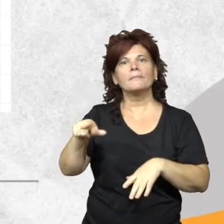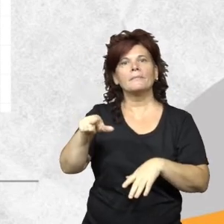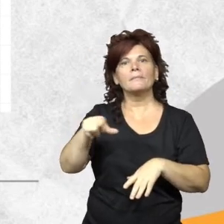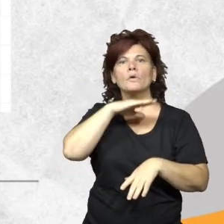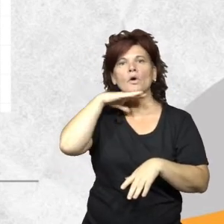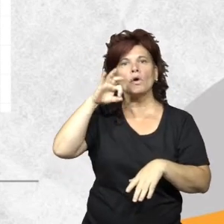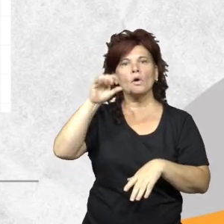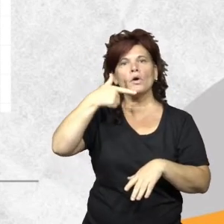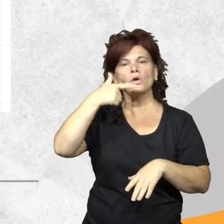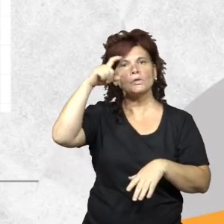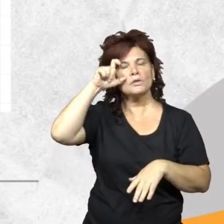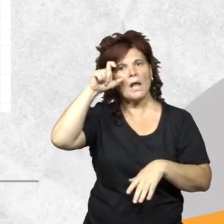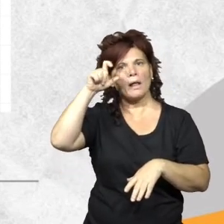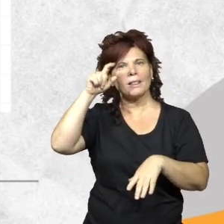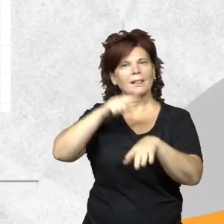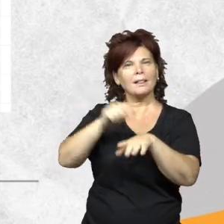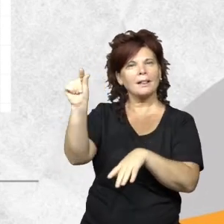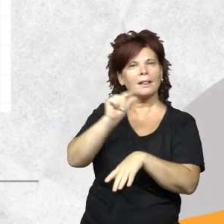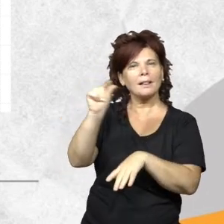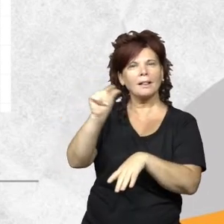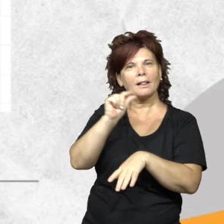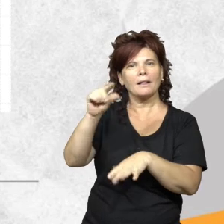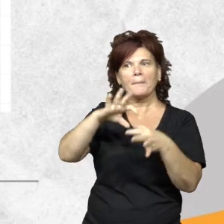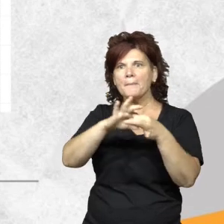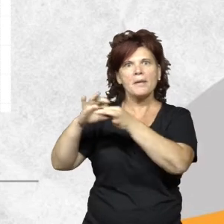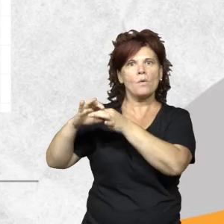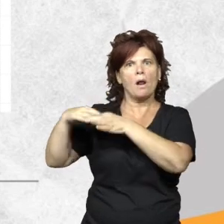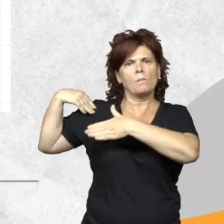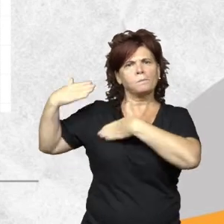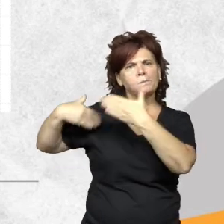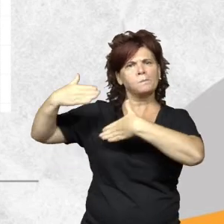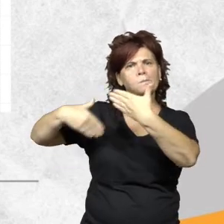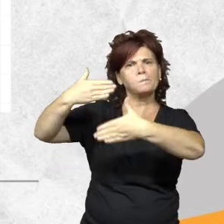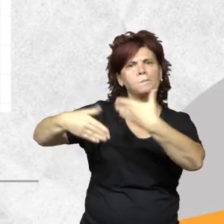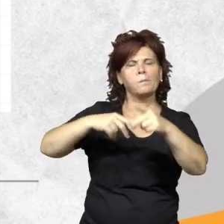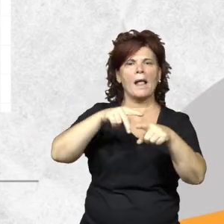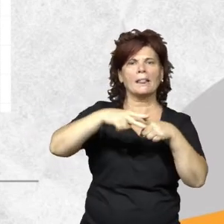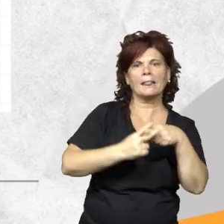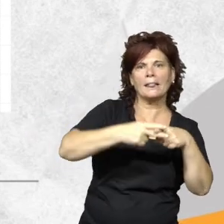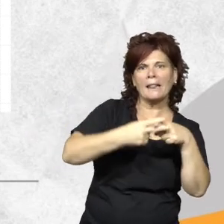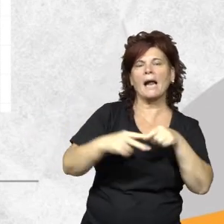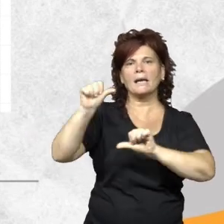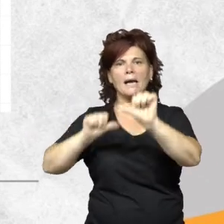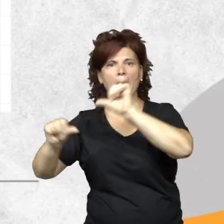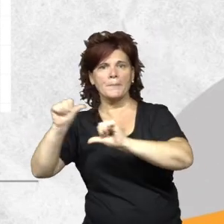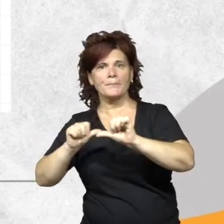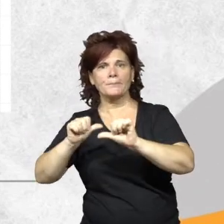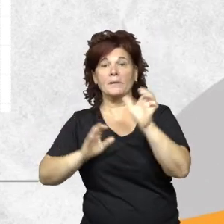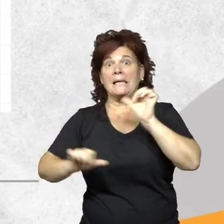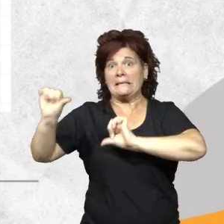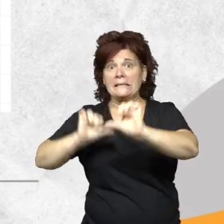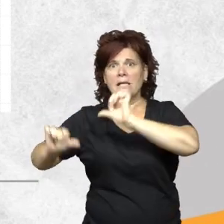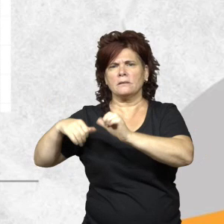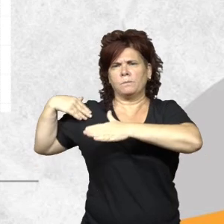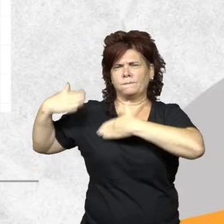Esteban Pardo. Provisionalidad a raíz de los constantes avances de la ciencia y la técnica. En esta materia, la ciencia avanza a